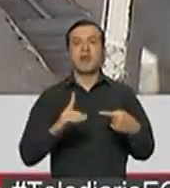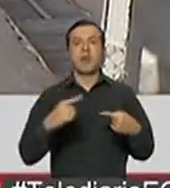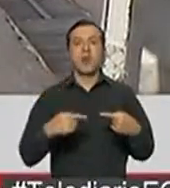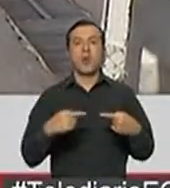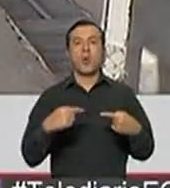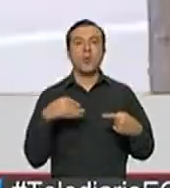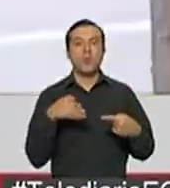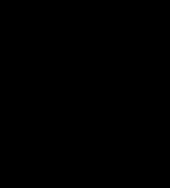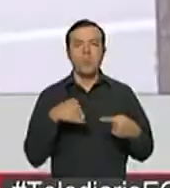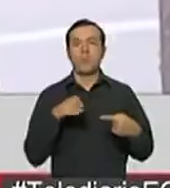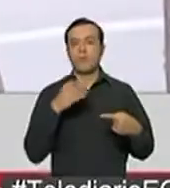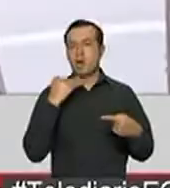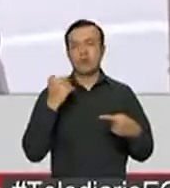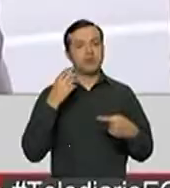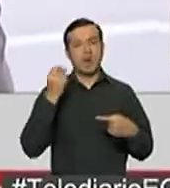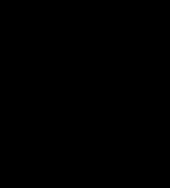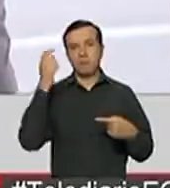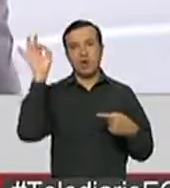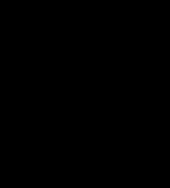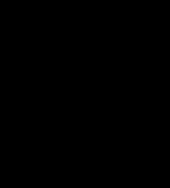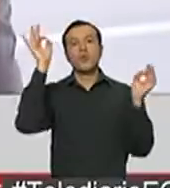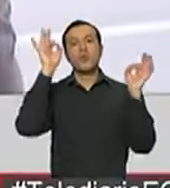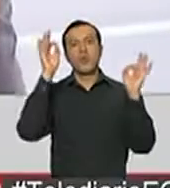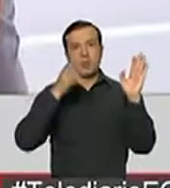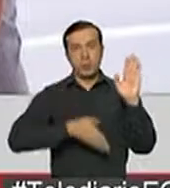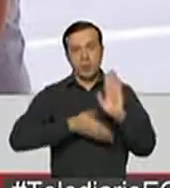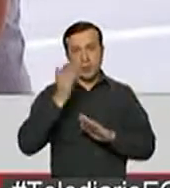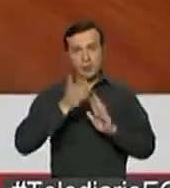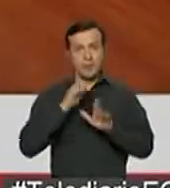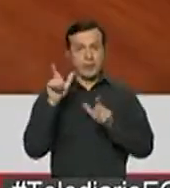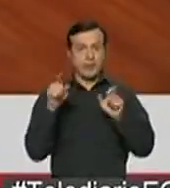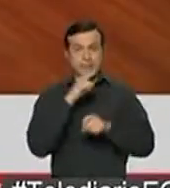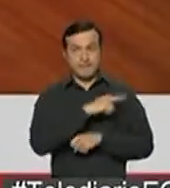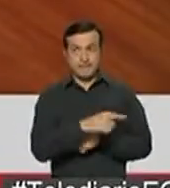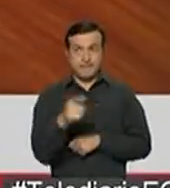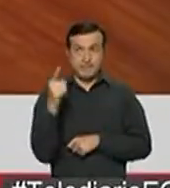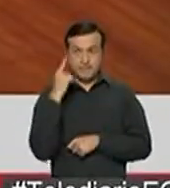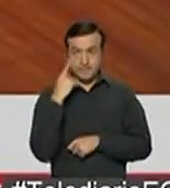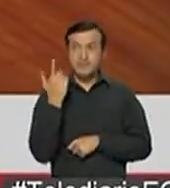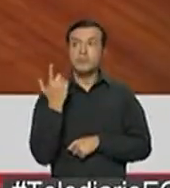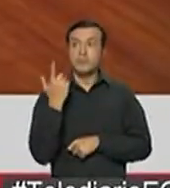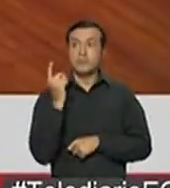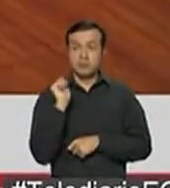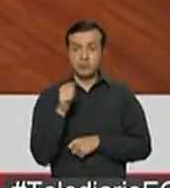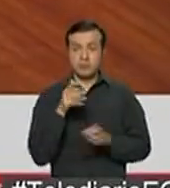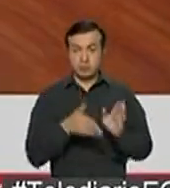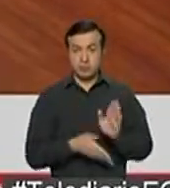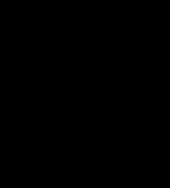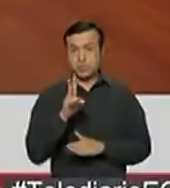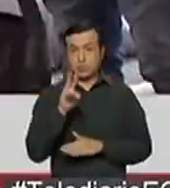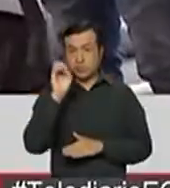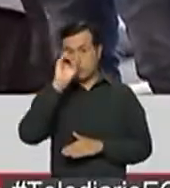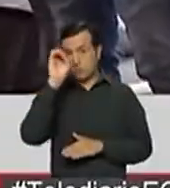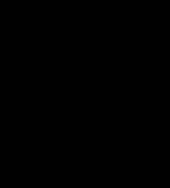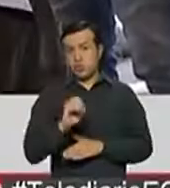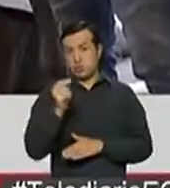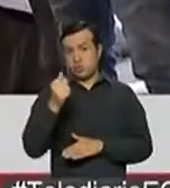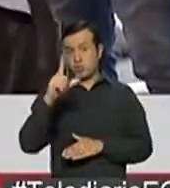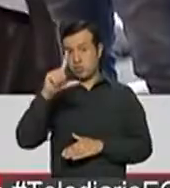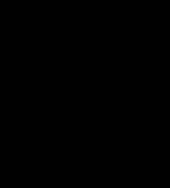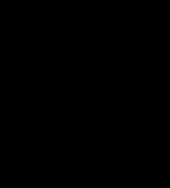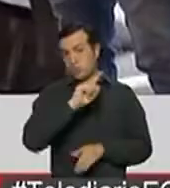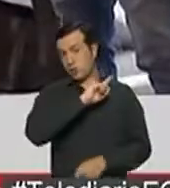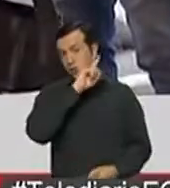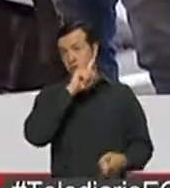nos ayudaría bastante. Adicionalmente se puso a disposición de los usuarios los dispositivos de peaje express con el 20% de descuento